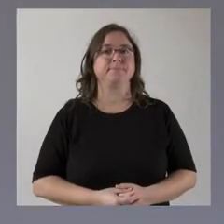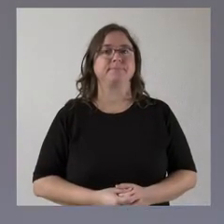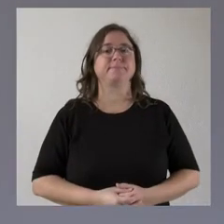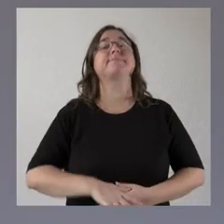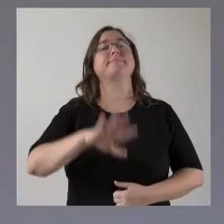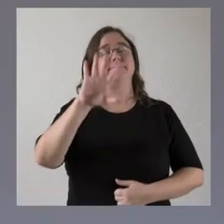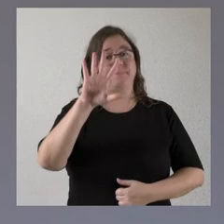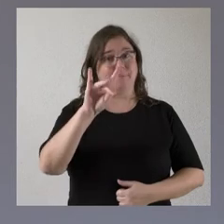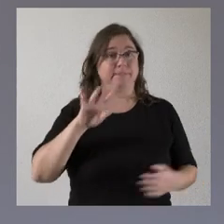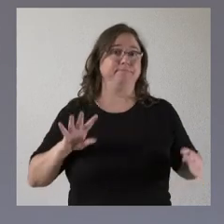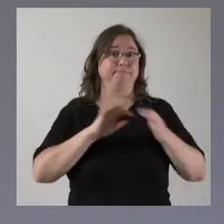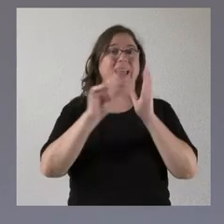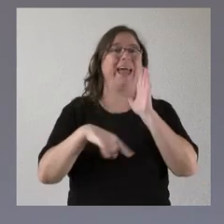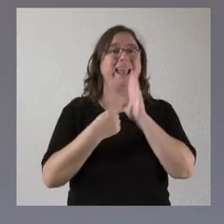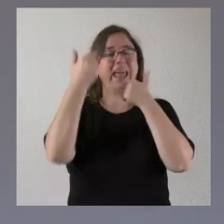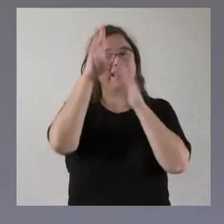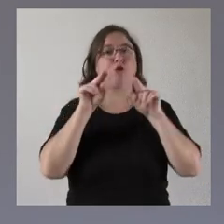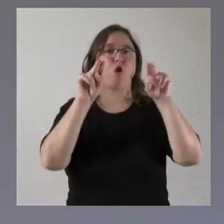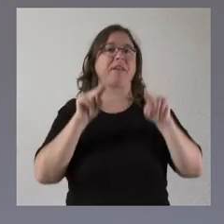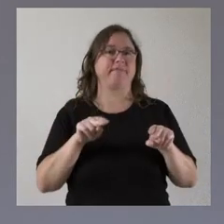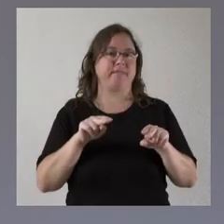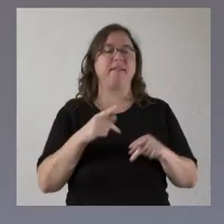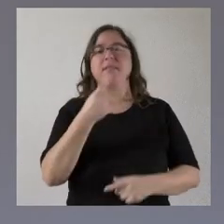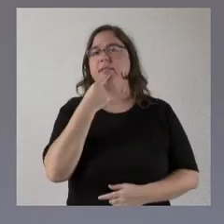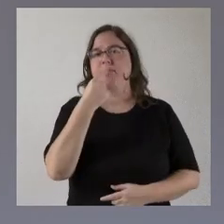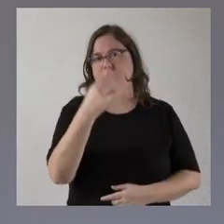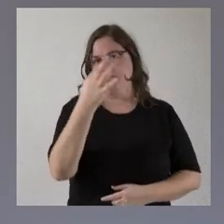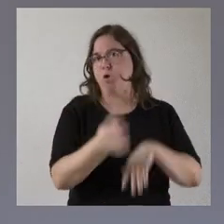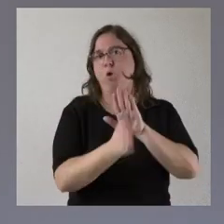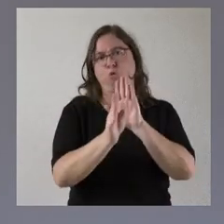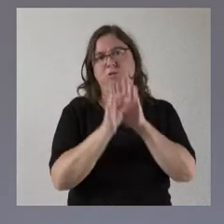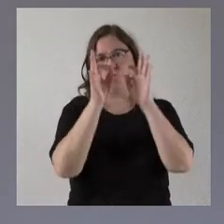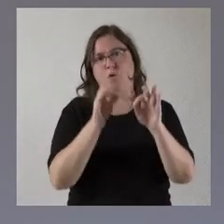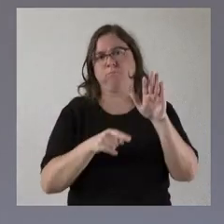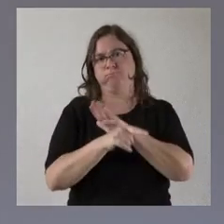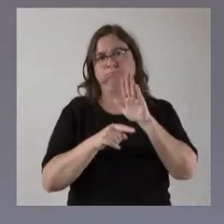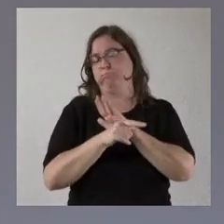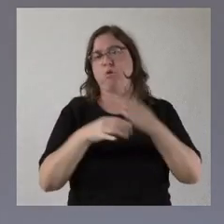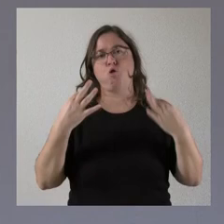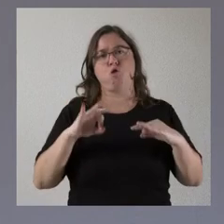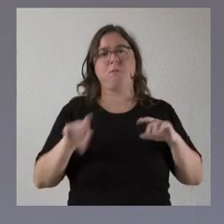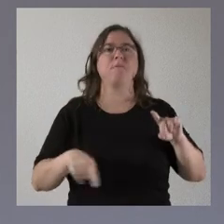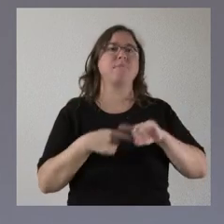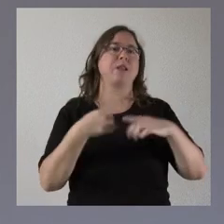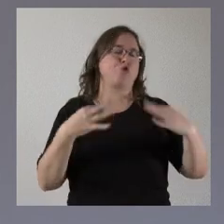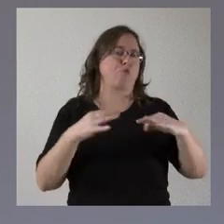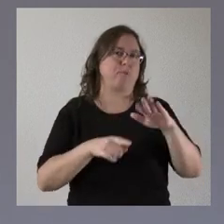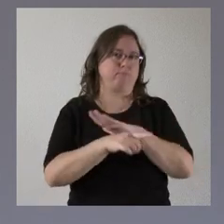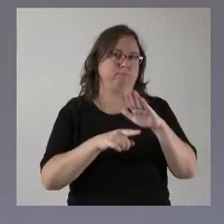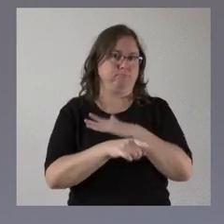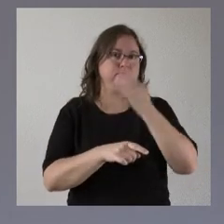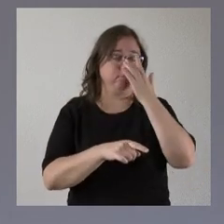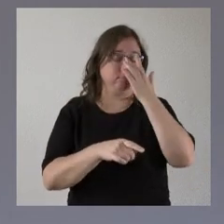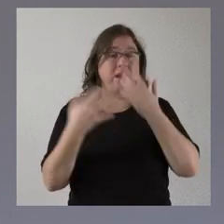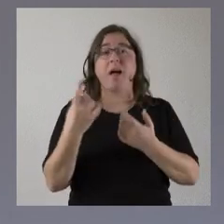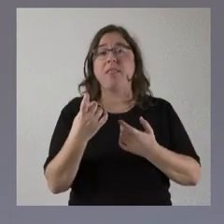sí respecto a la ley de atención Residencial decirle que continúa su tramitación ordinaria y su tramitación normal hay que